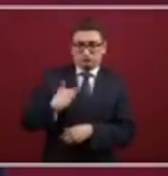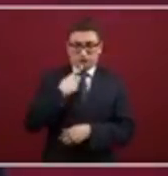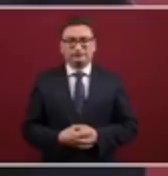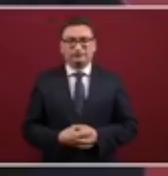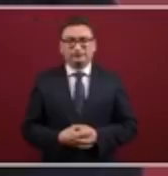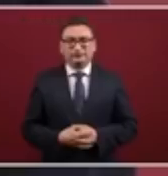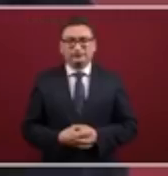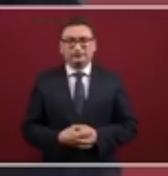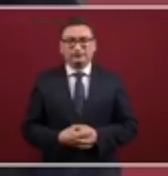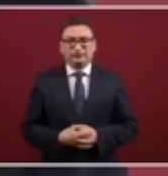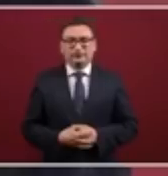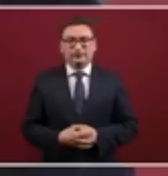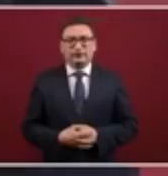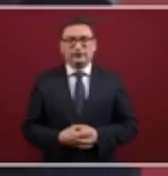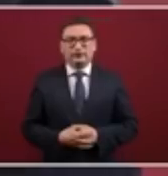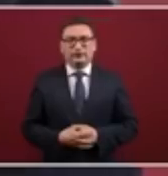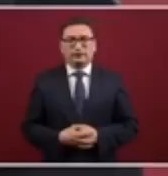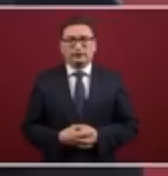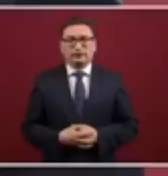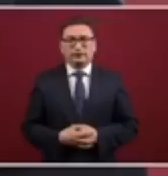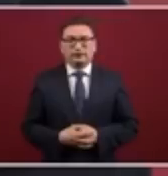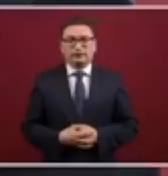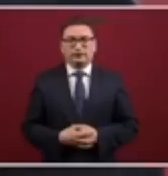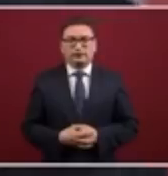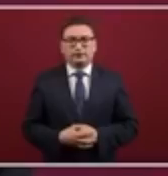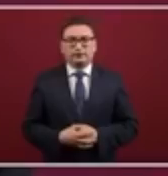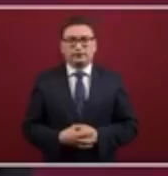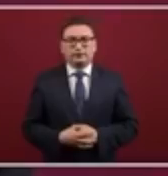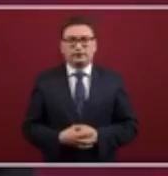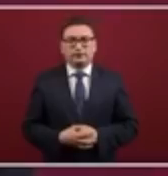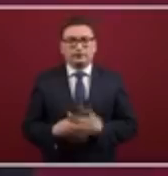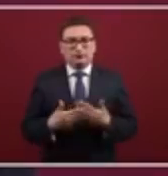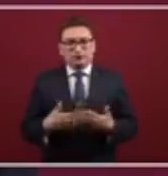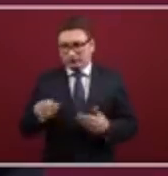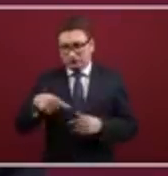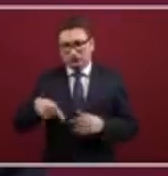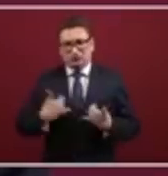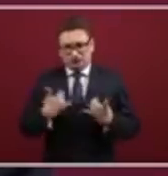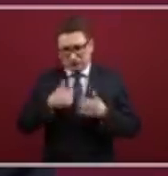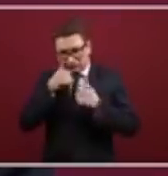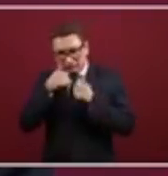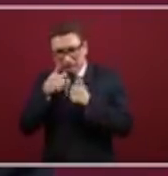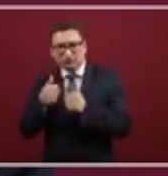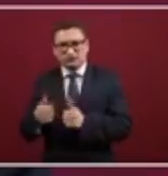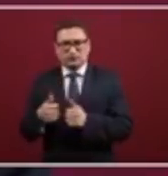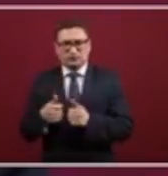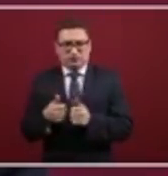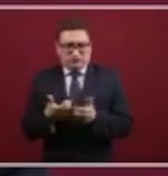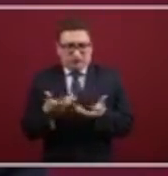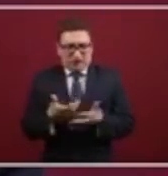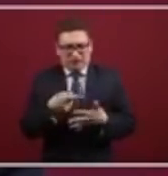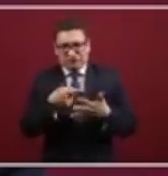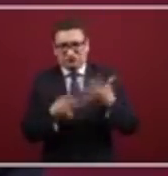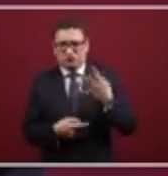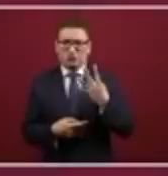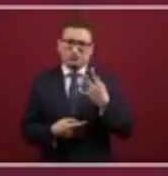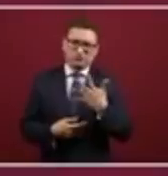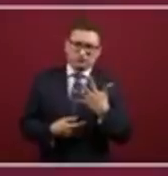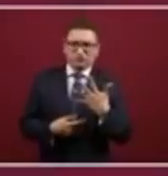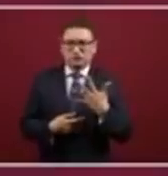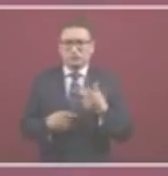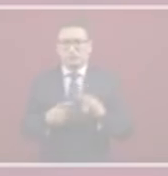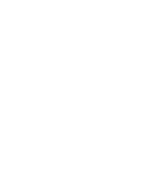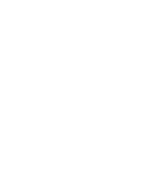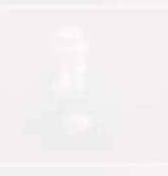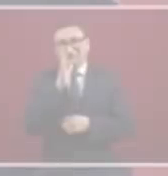y ahora es en la atención a los jóvenes como cuatro o cinco acciones primero fortalecer